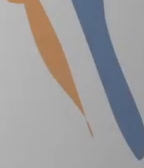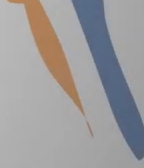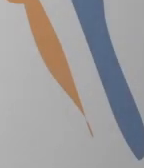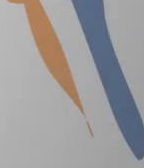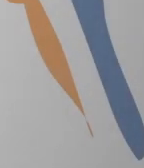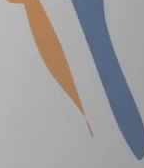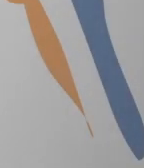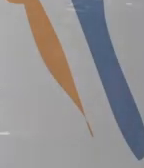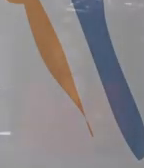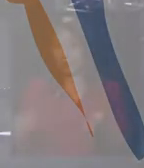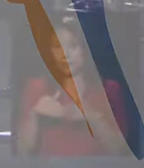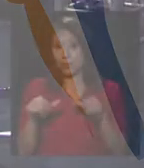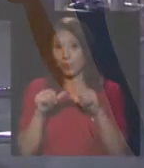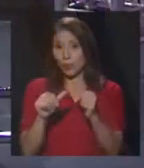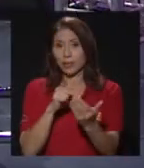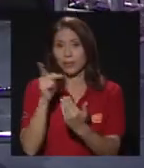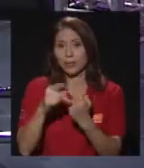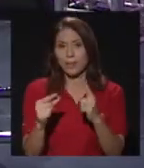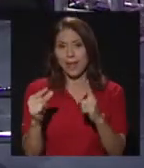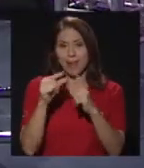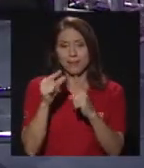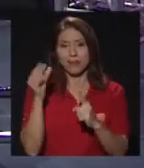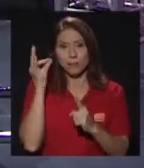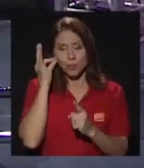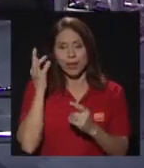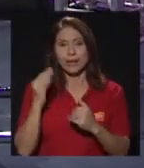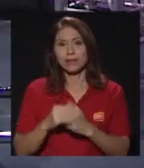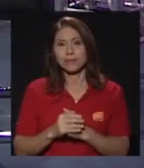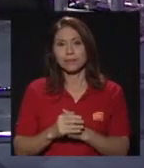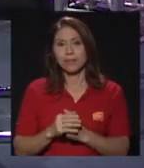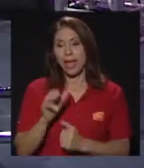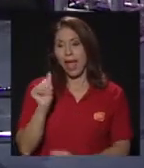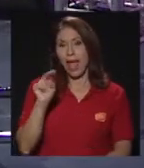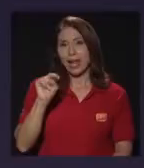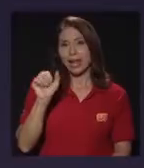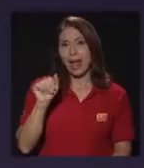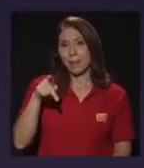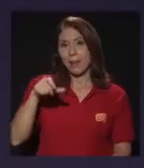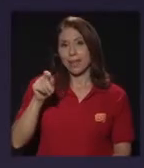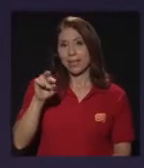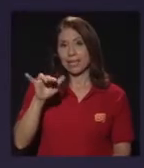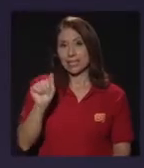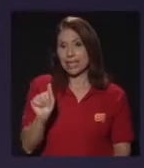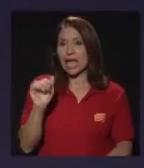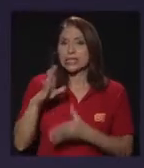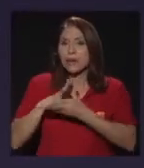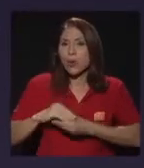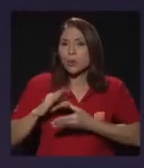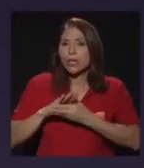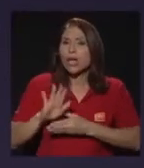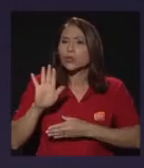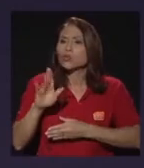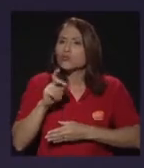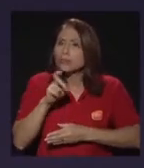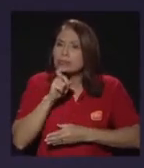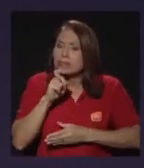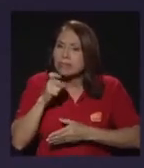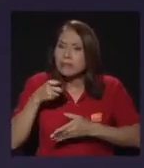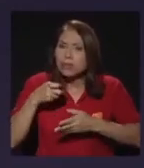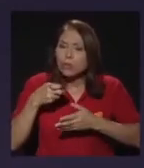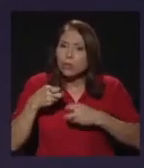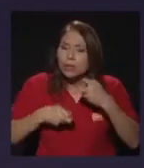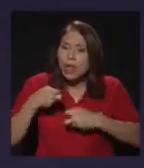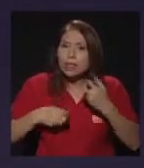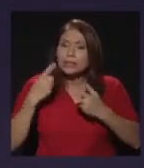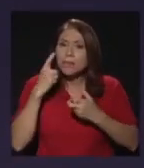Bueno, estamos de vuelta en Palabra de Mujer. Ana Patricia nos estaba contando de las dificultades que tienen, por ejemplo, para